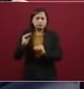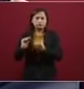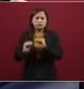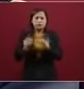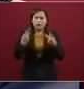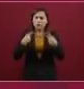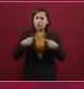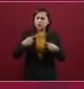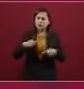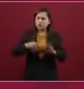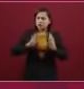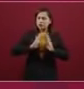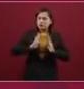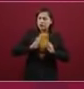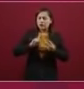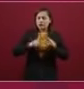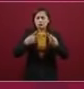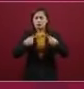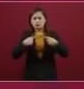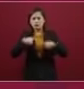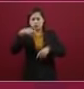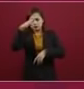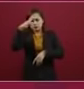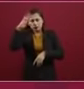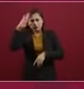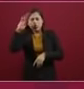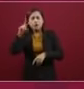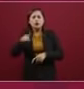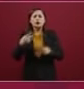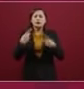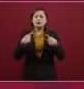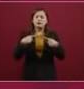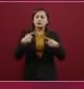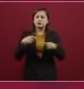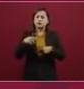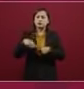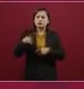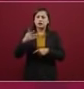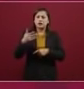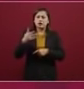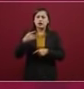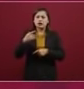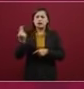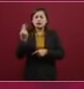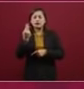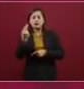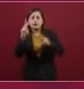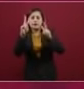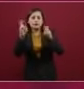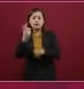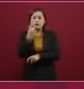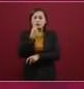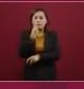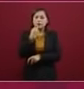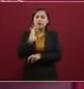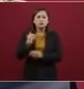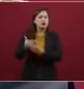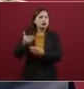que necesitaba una capacitación extra en aspectos policiales, se ha ido